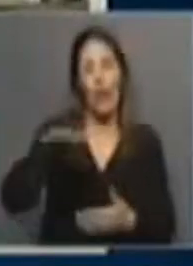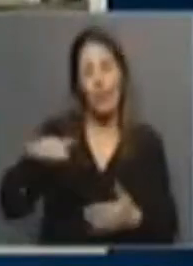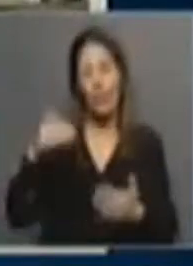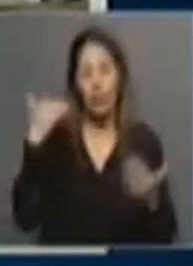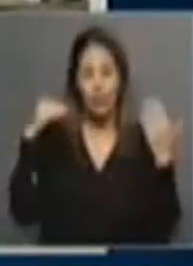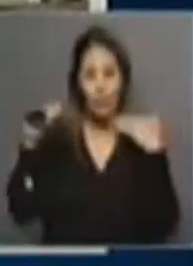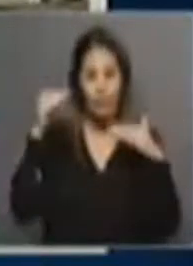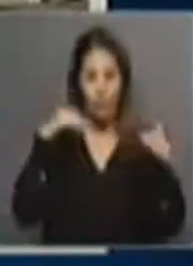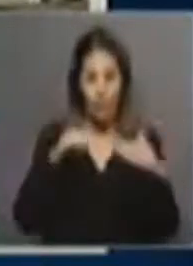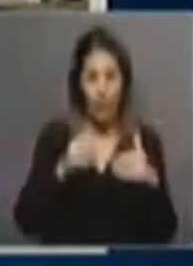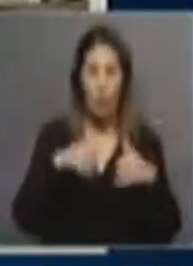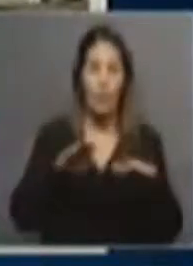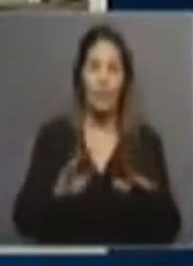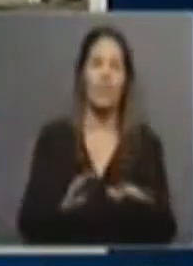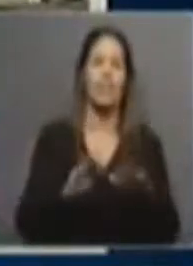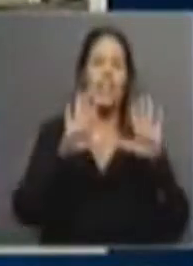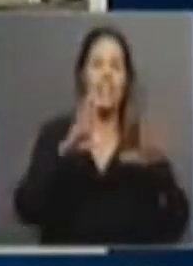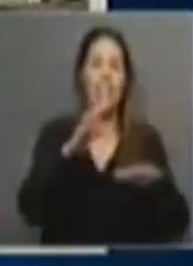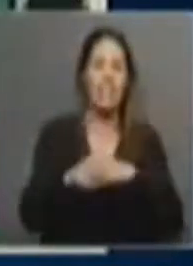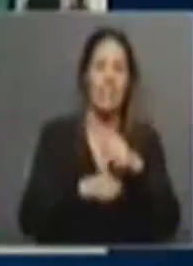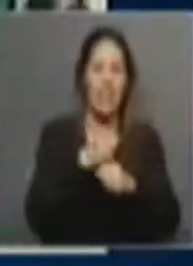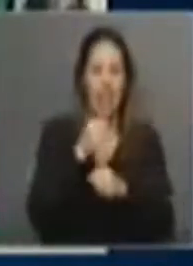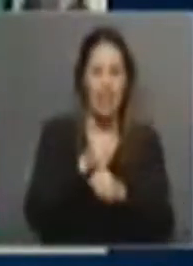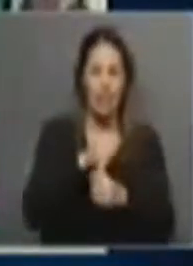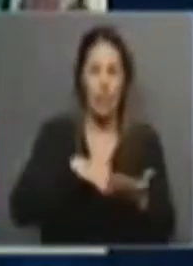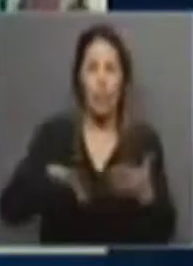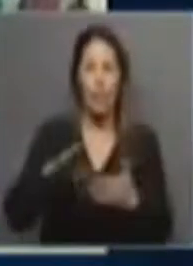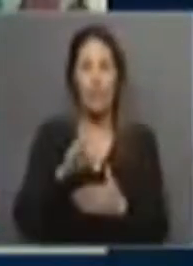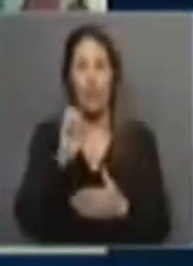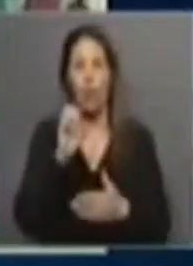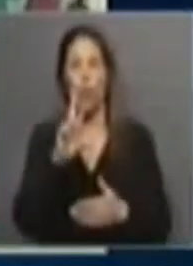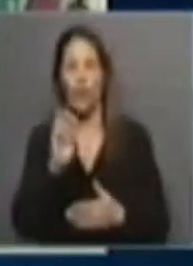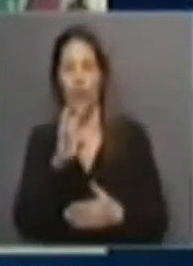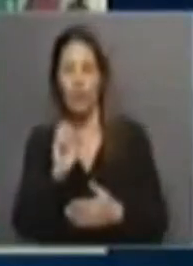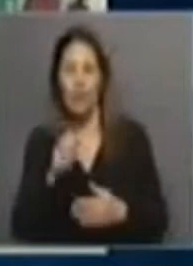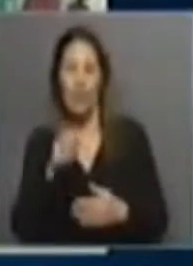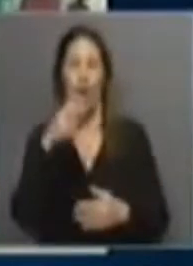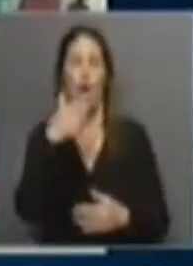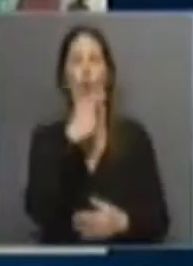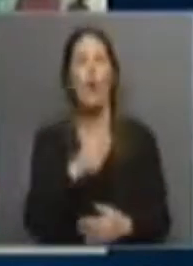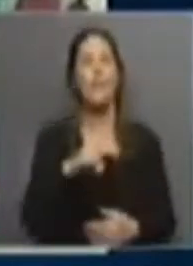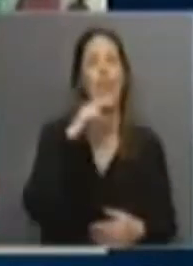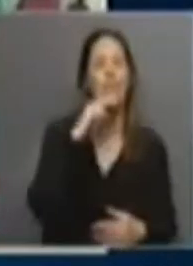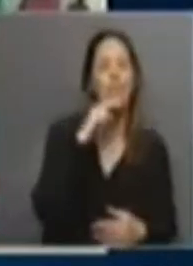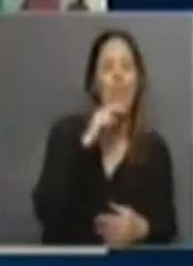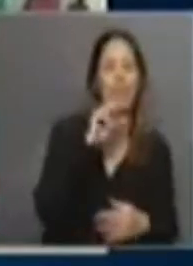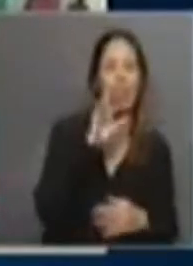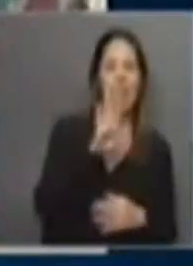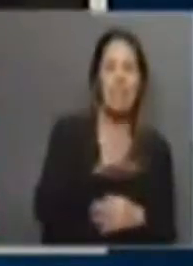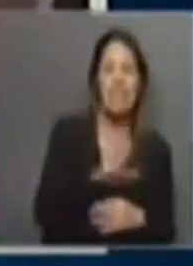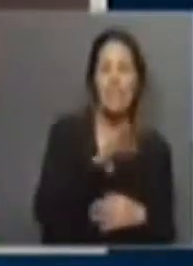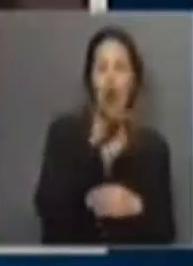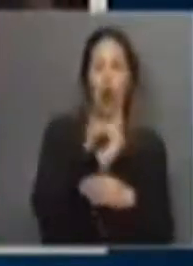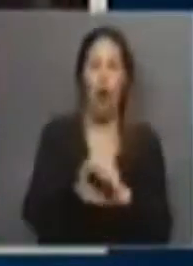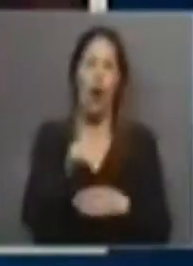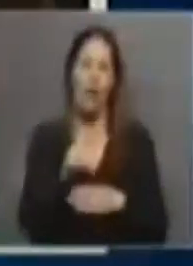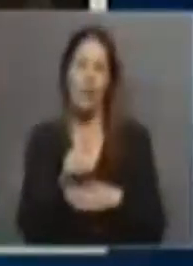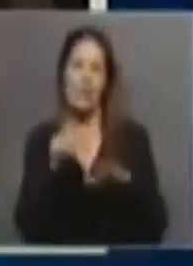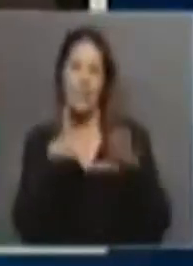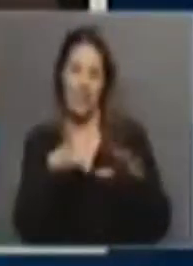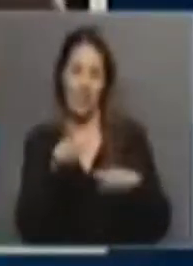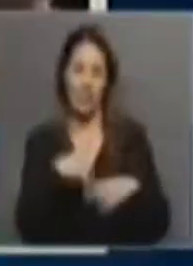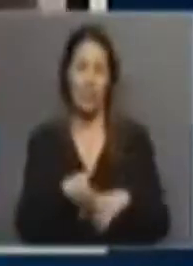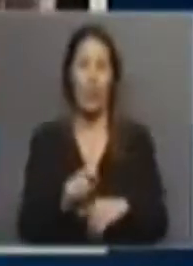y adolescentes a partir de 10 años en la Plaza Luisa Cuesta, los jueves y viernes en horario de 17 a 19. Mientras que para